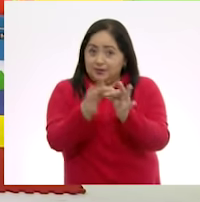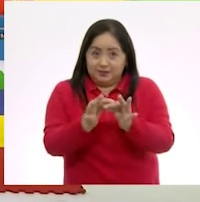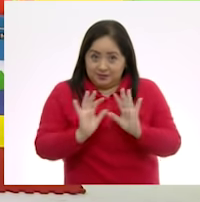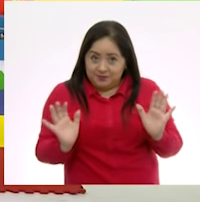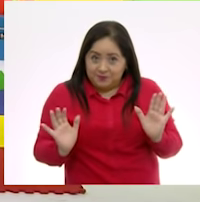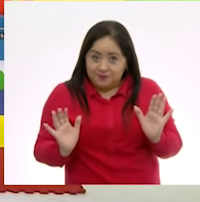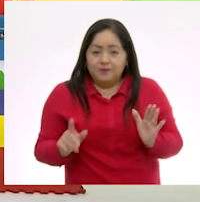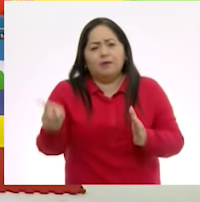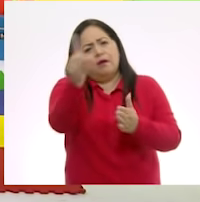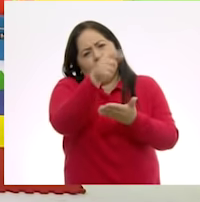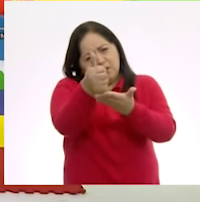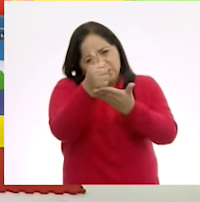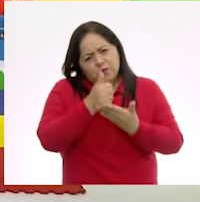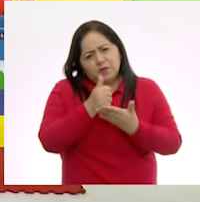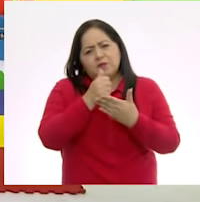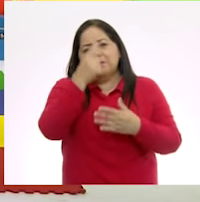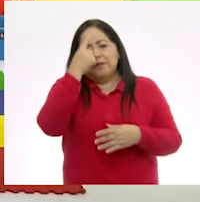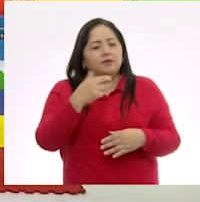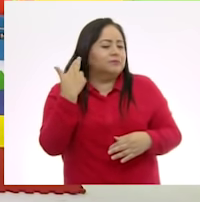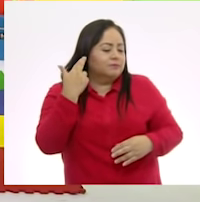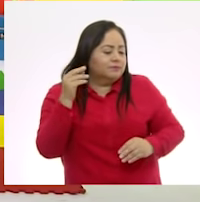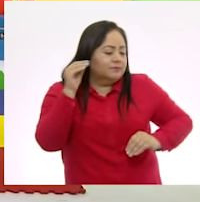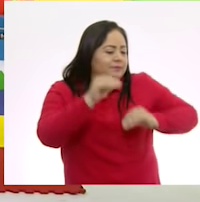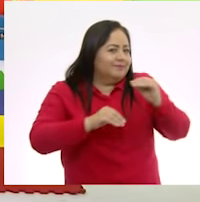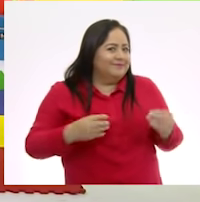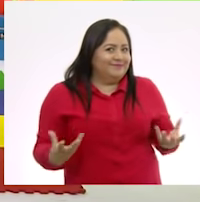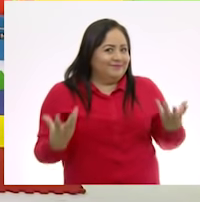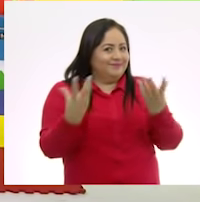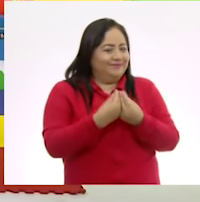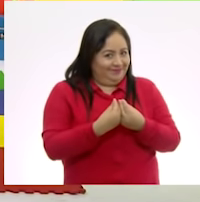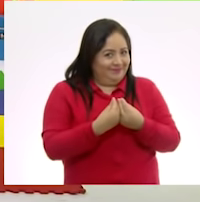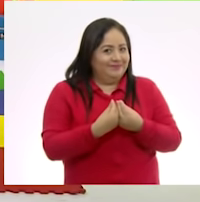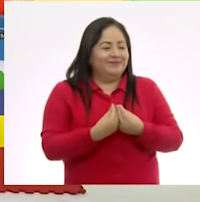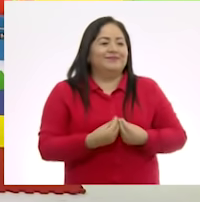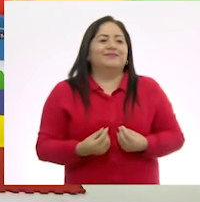listos, ayúdenos para que la compongamos todos juntos.